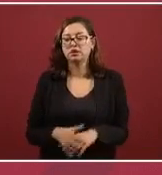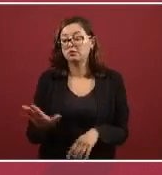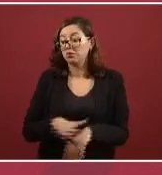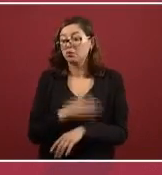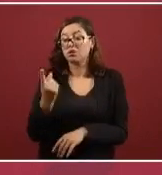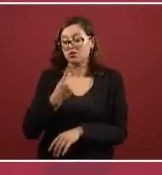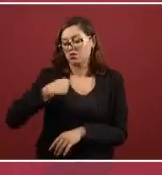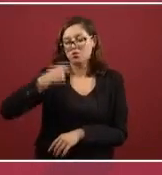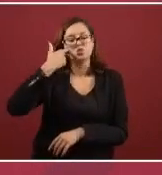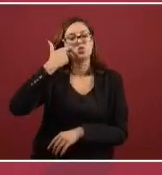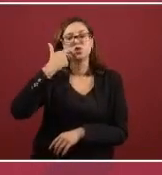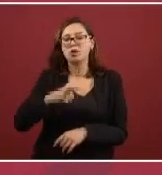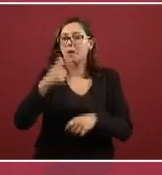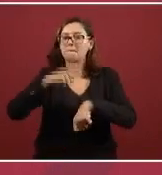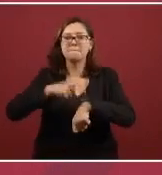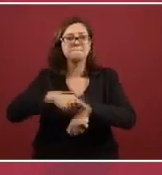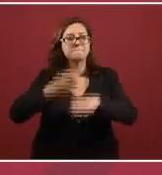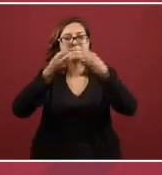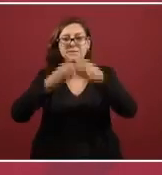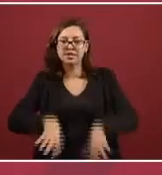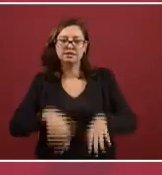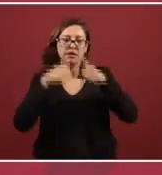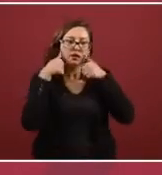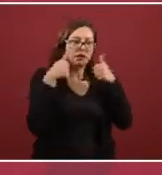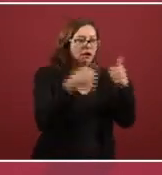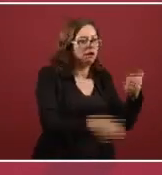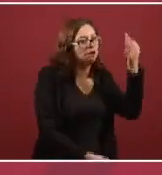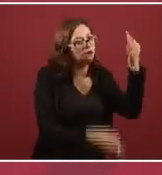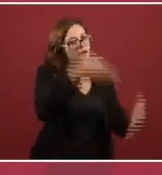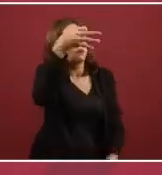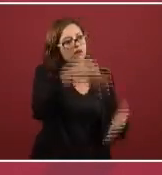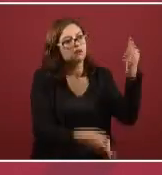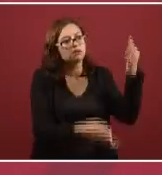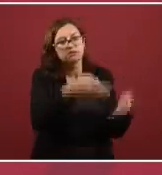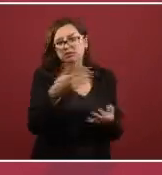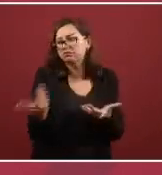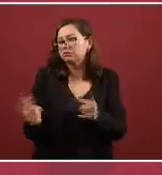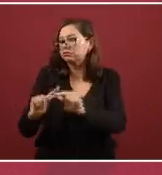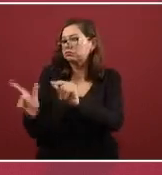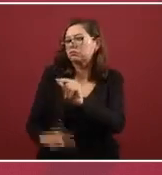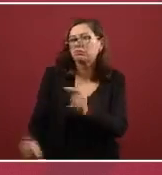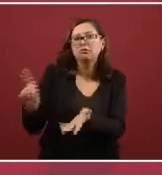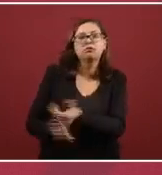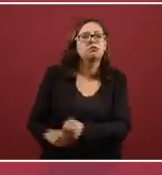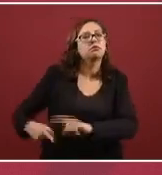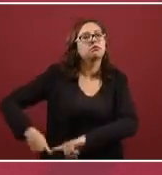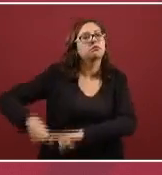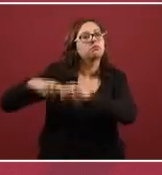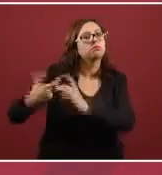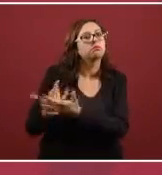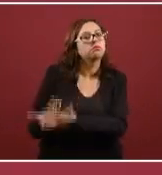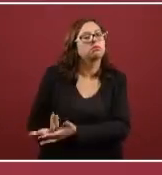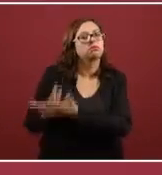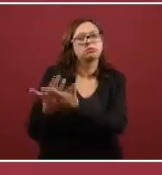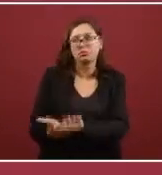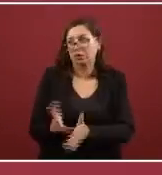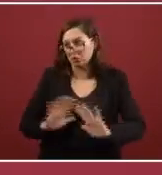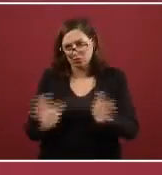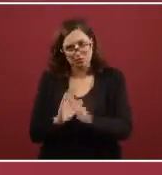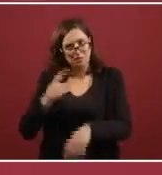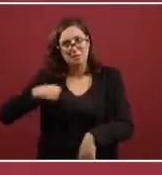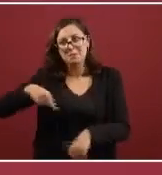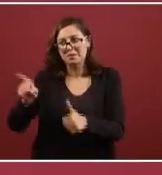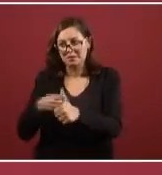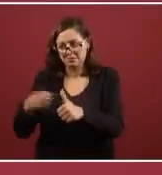empantanemos. Yo lo que quiero es que pensemos hacia adelante y que limpiemos al país como lo estamos